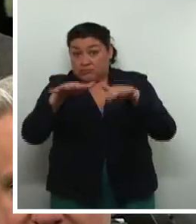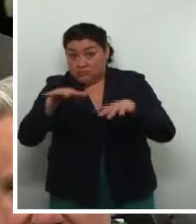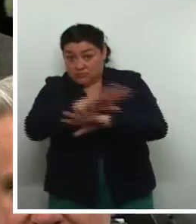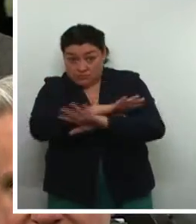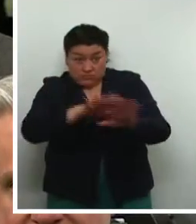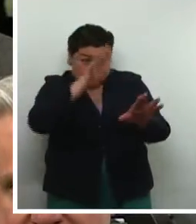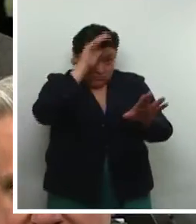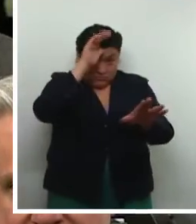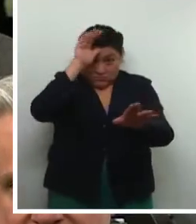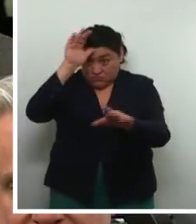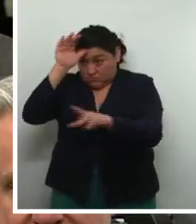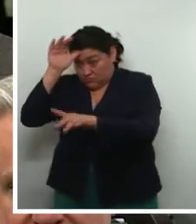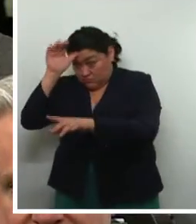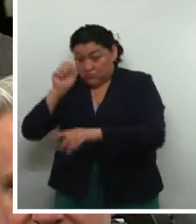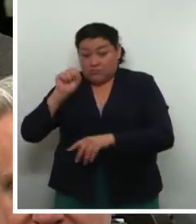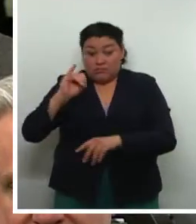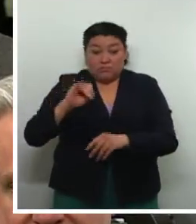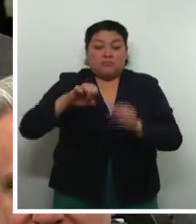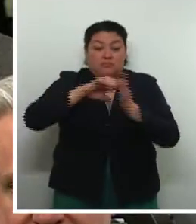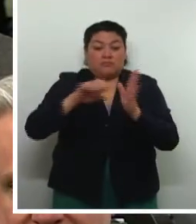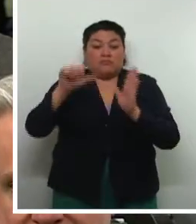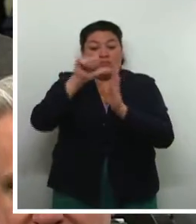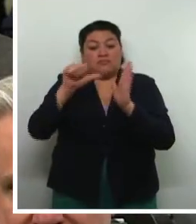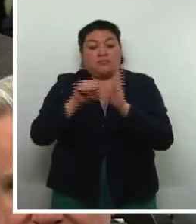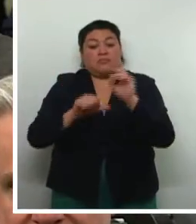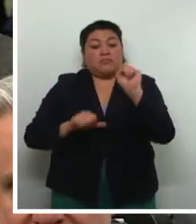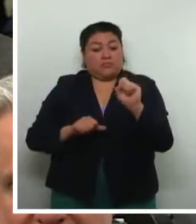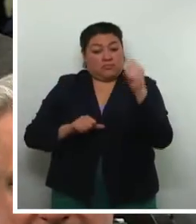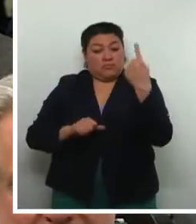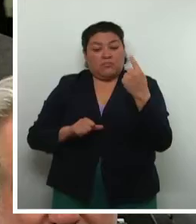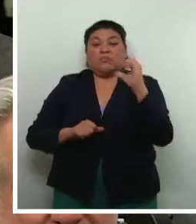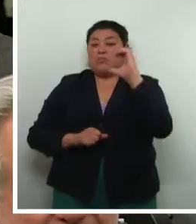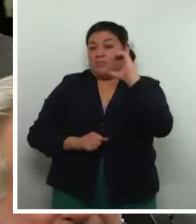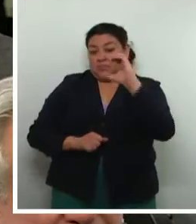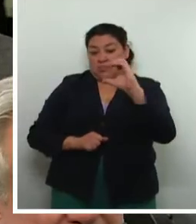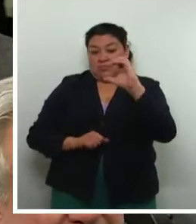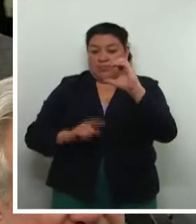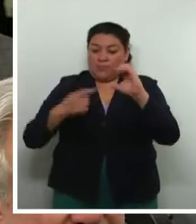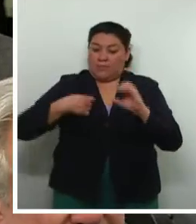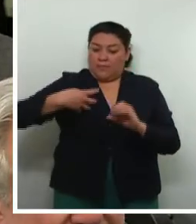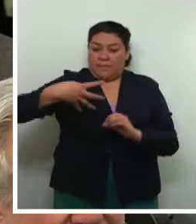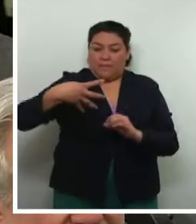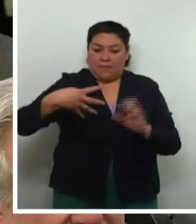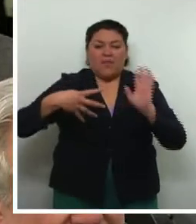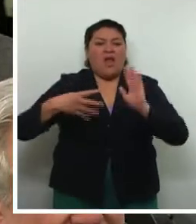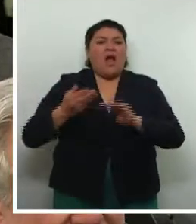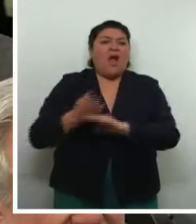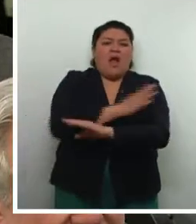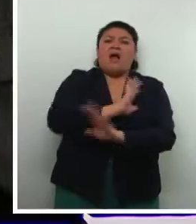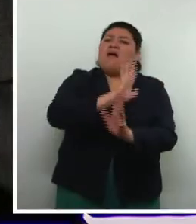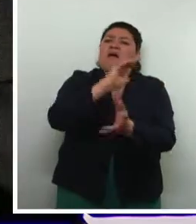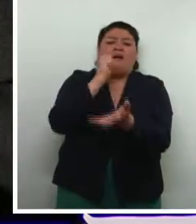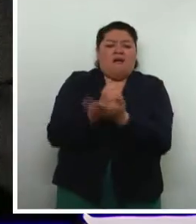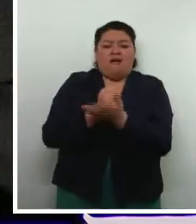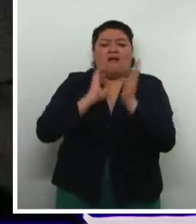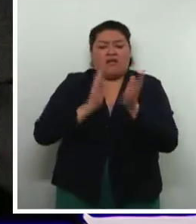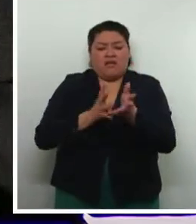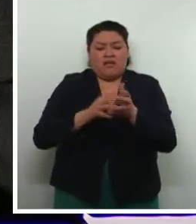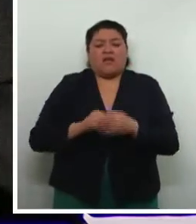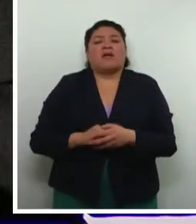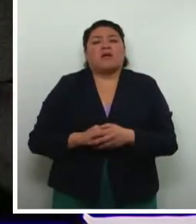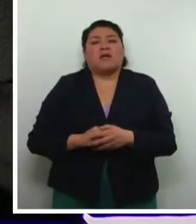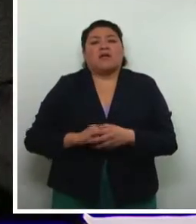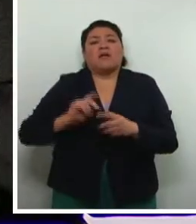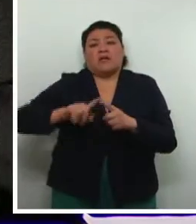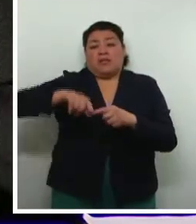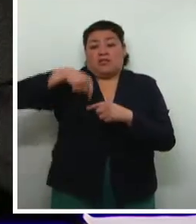reserva y en el caso, por ejemplo, del artículo 21, apartado C, párrafo 4, ya estaba aprobado y en consecuencia